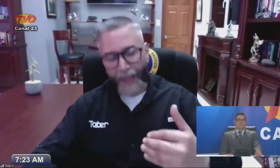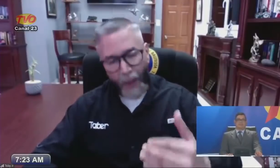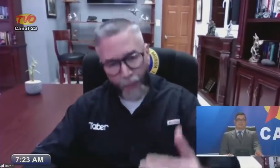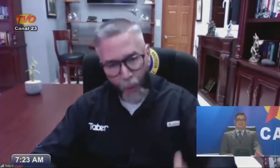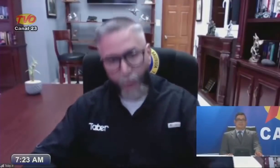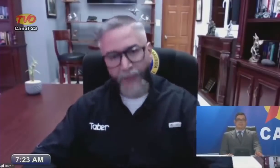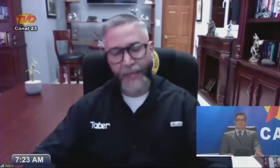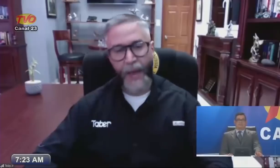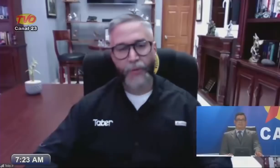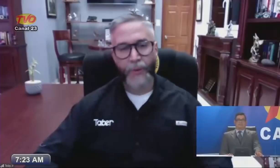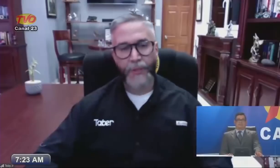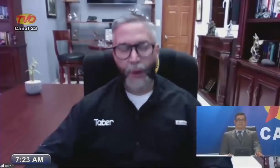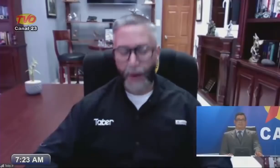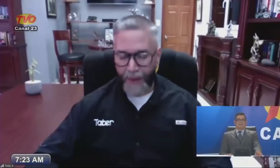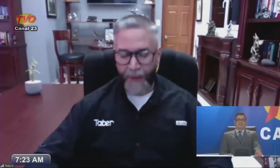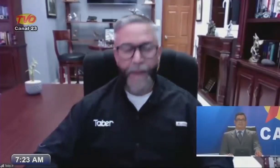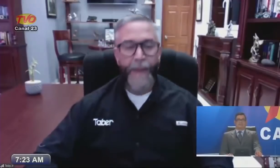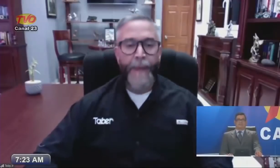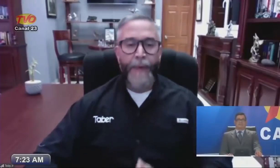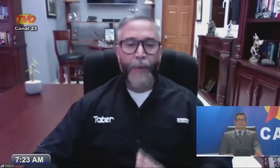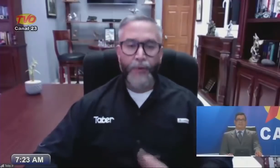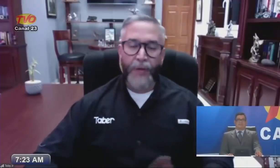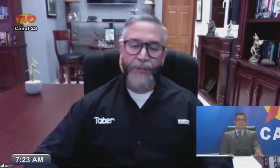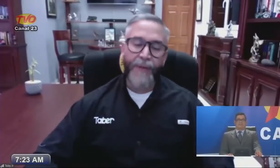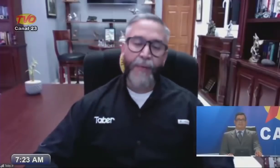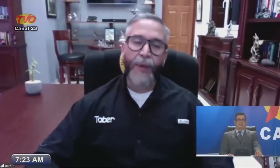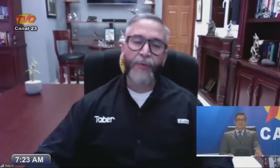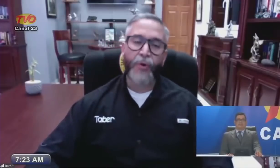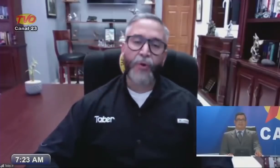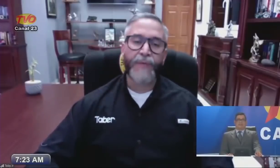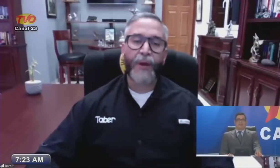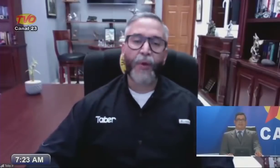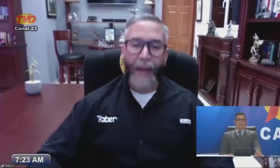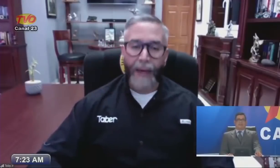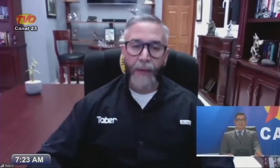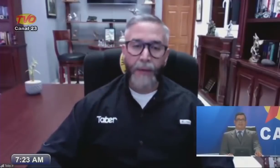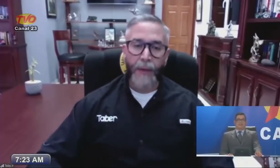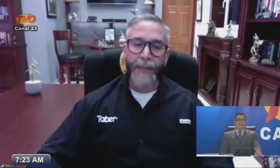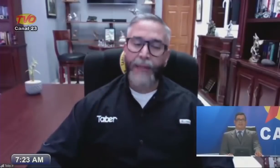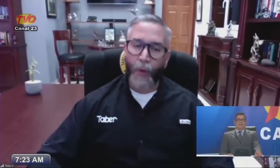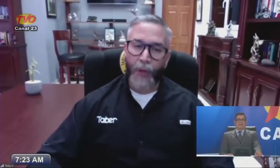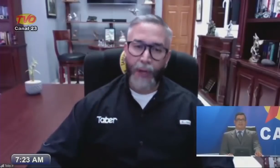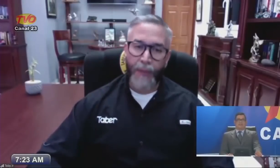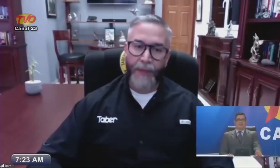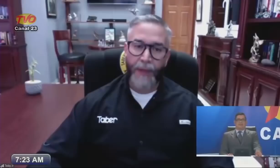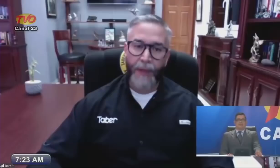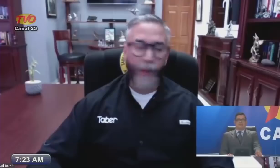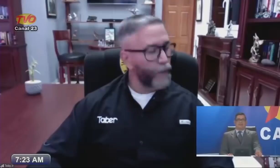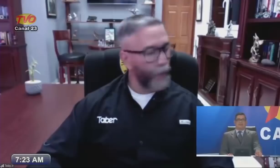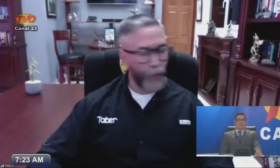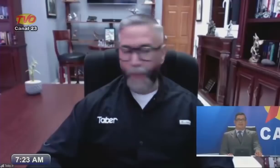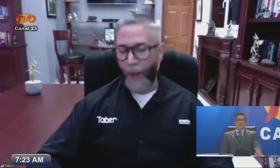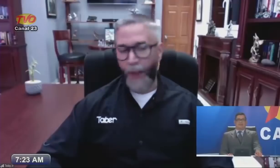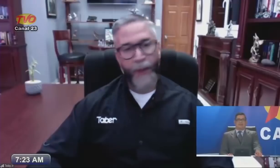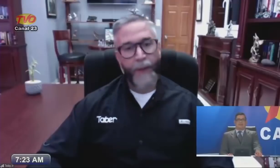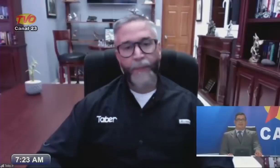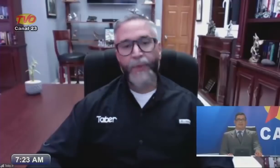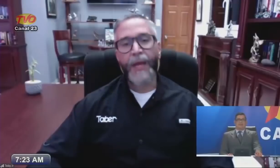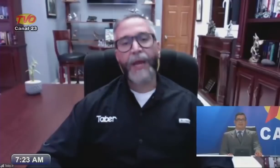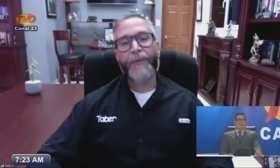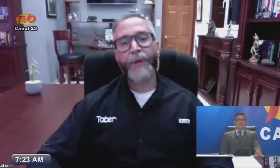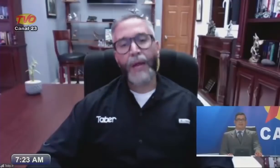poquito hay que ir un poco más allá ahora bien usted y yo sabemos que esto no se va a lograr antagónicamente no se